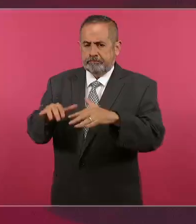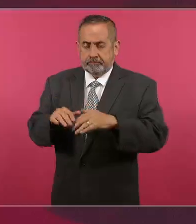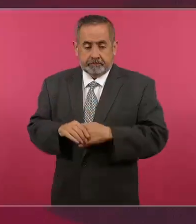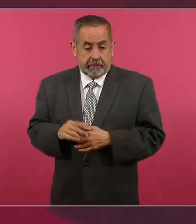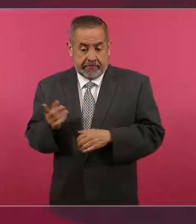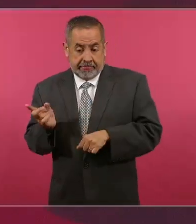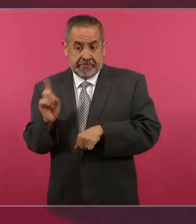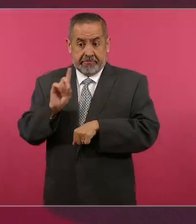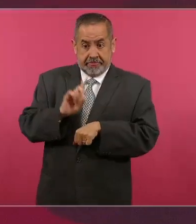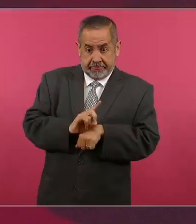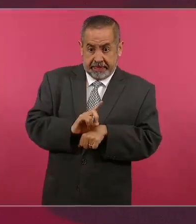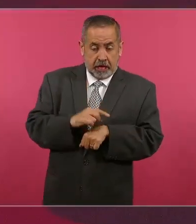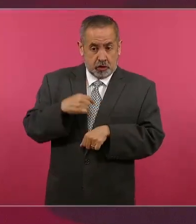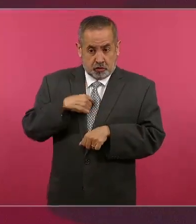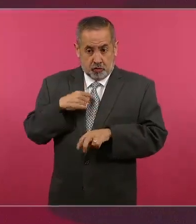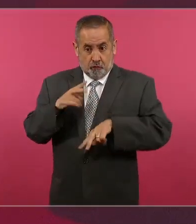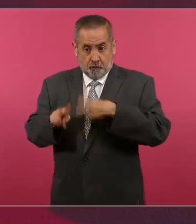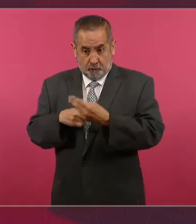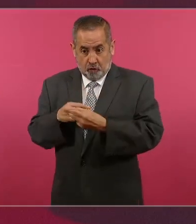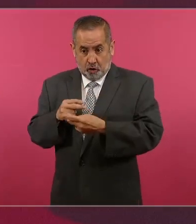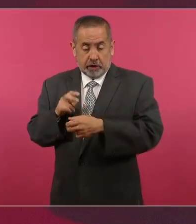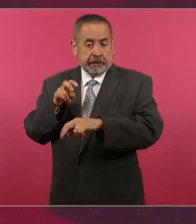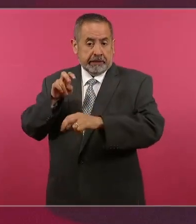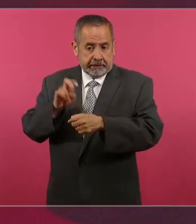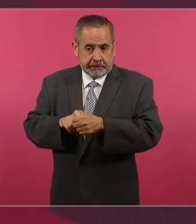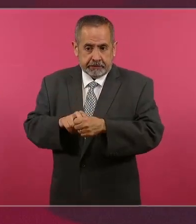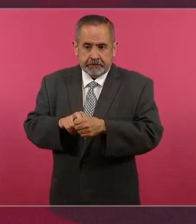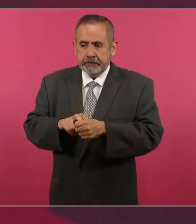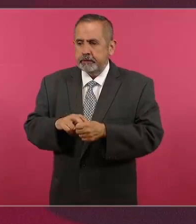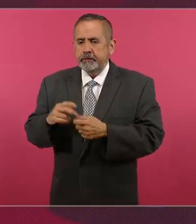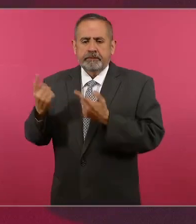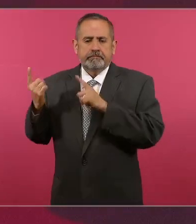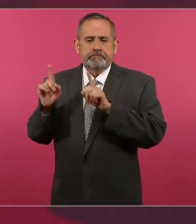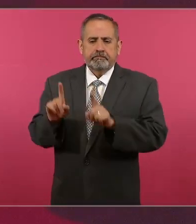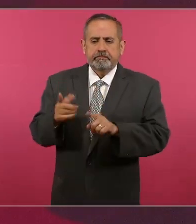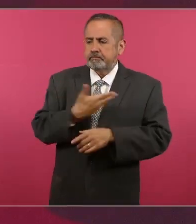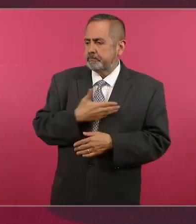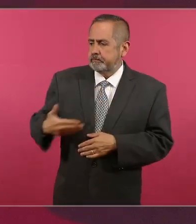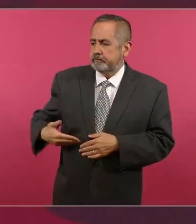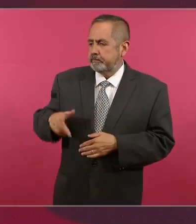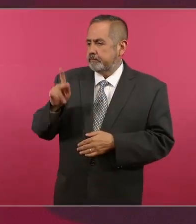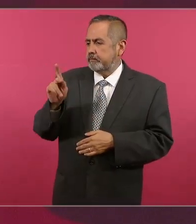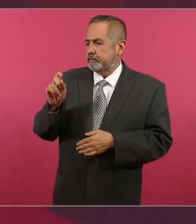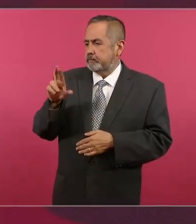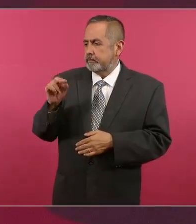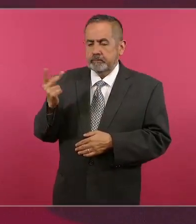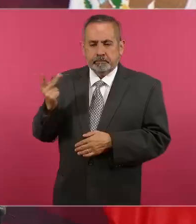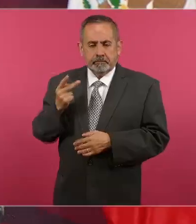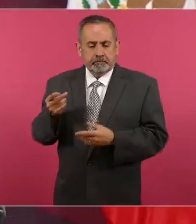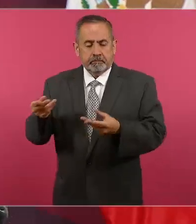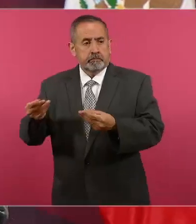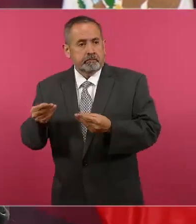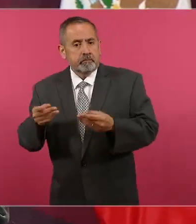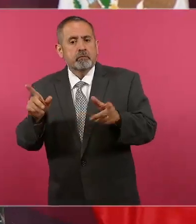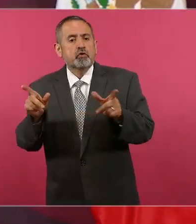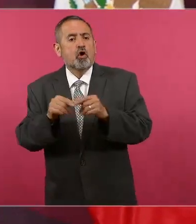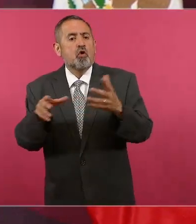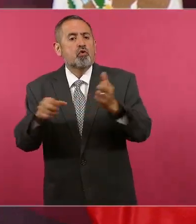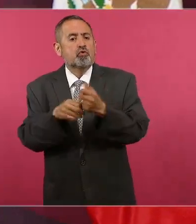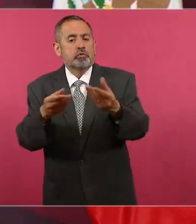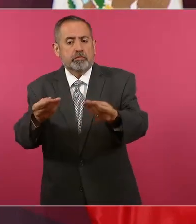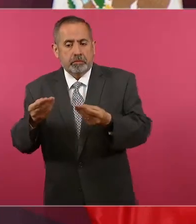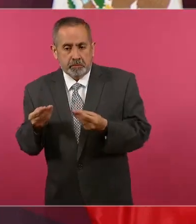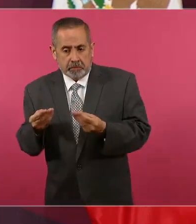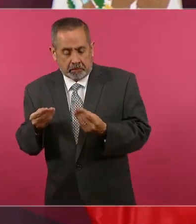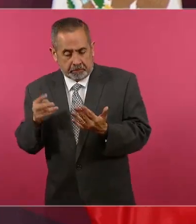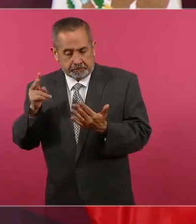van a entregar, al presidente Petro y a mí, las conclusiones